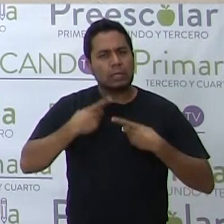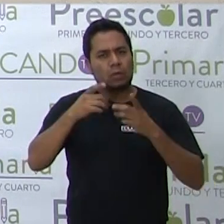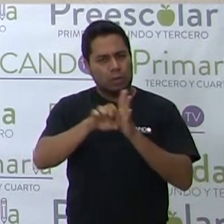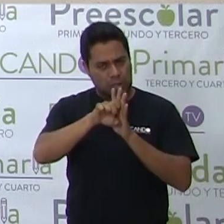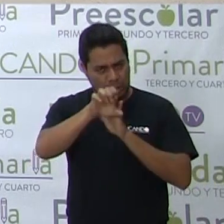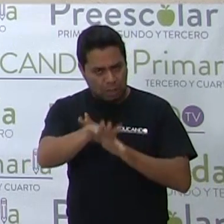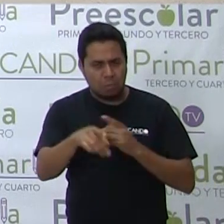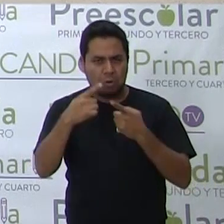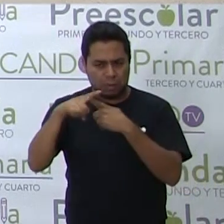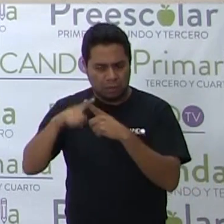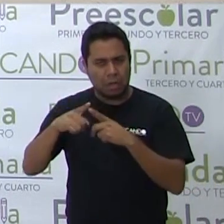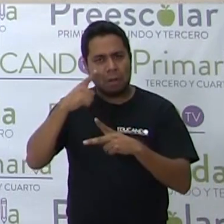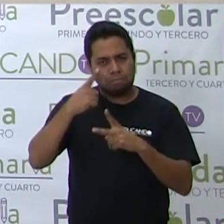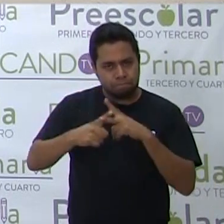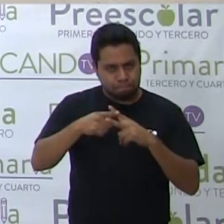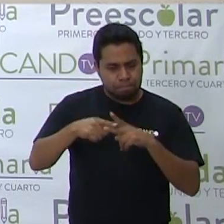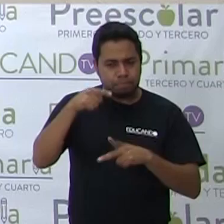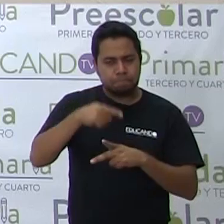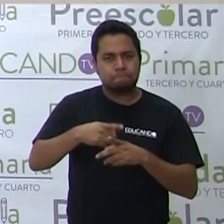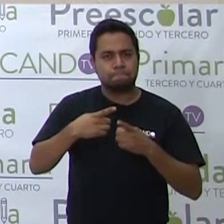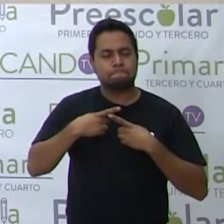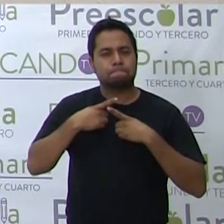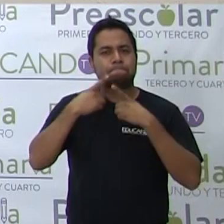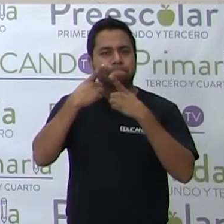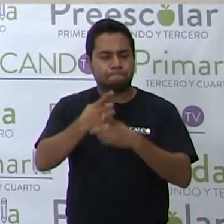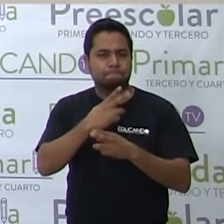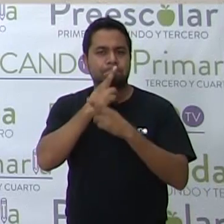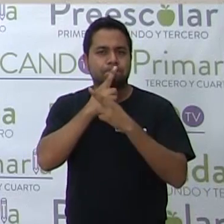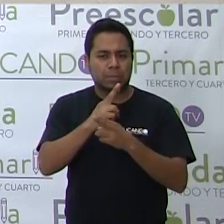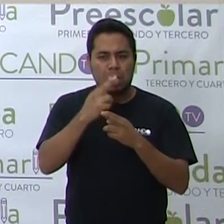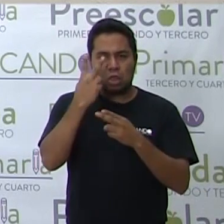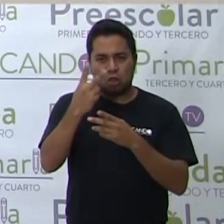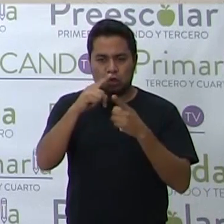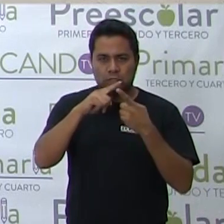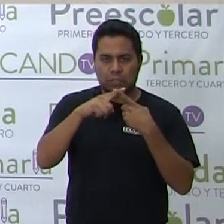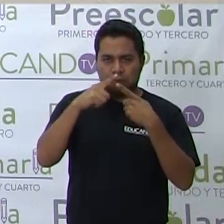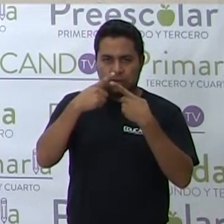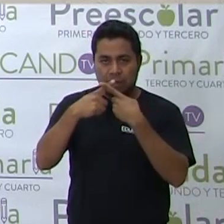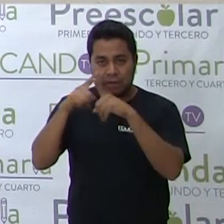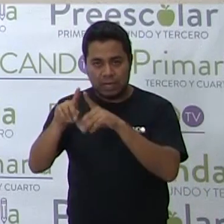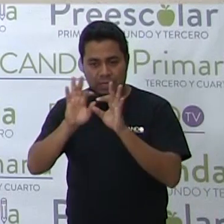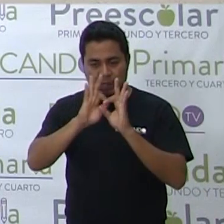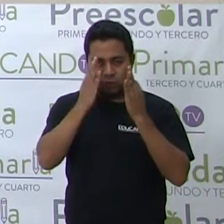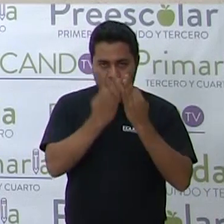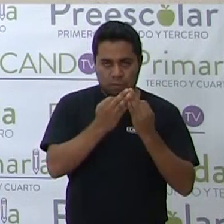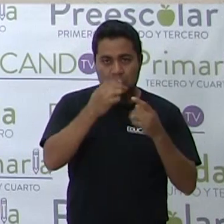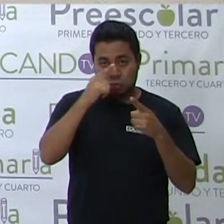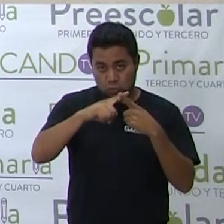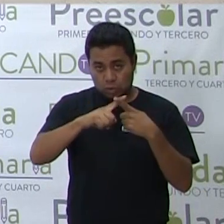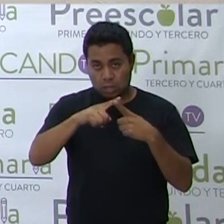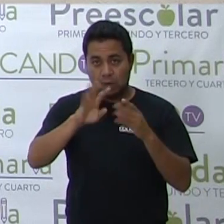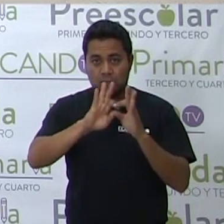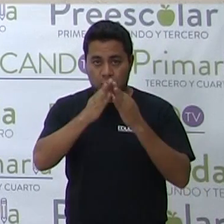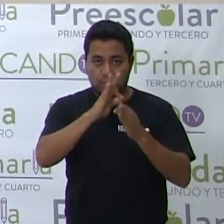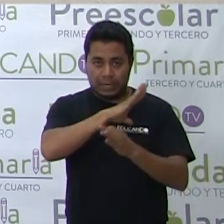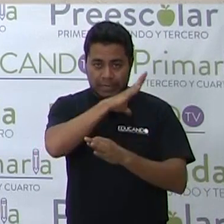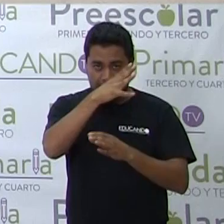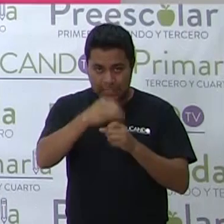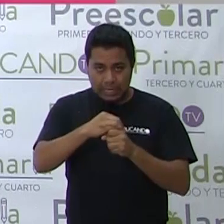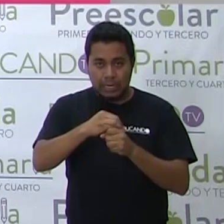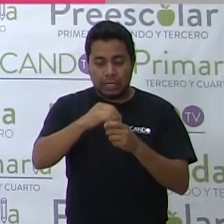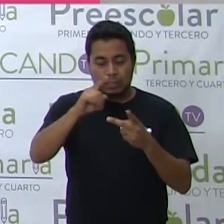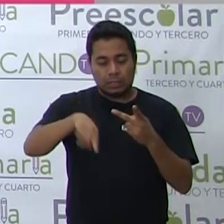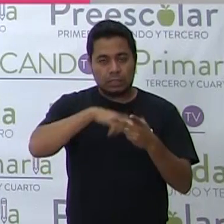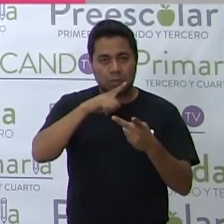problemas vamos a resolver por los dos métodos por la fórmula general y por